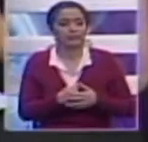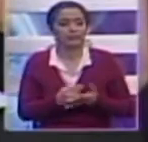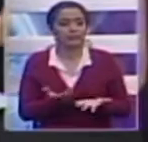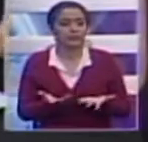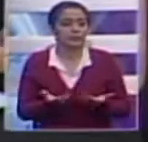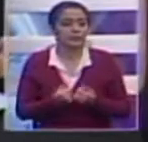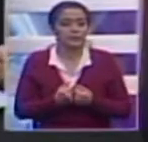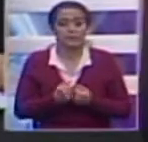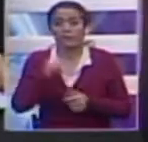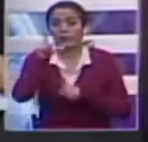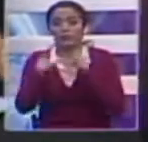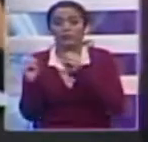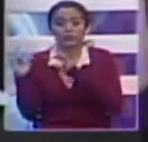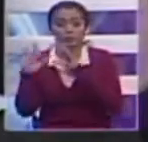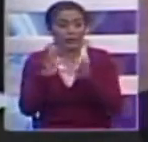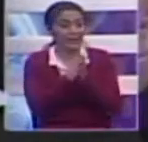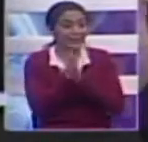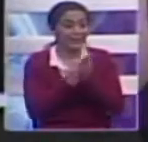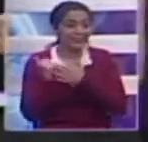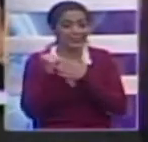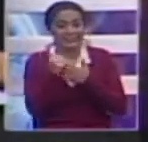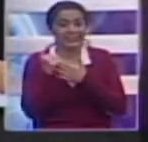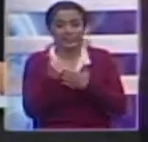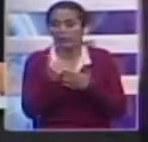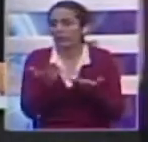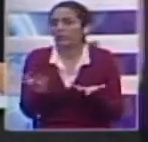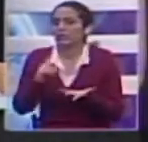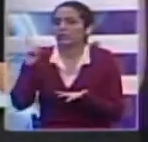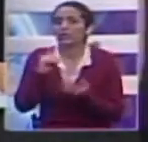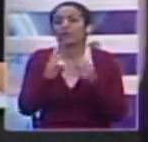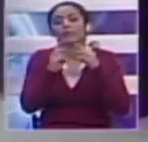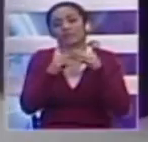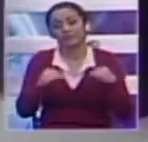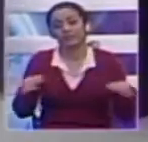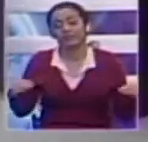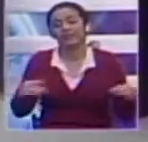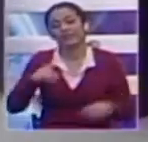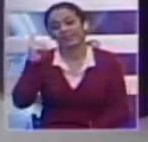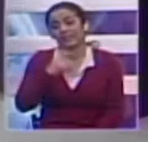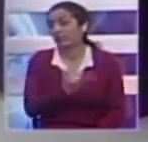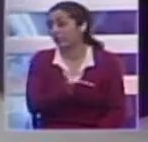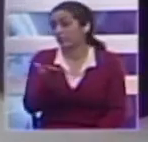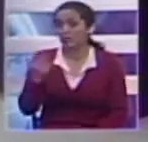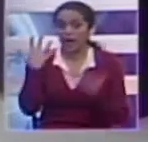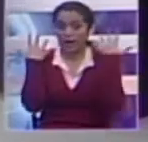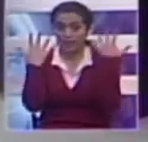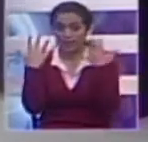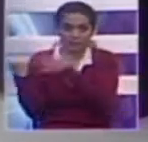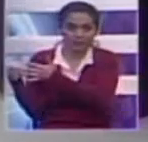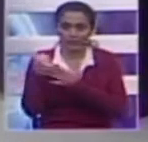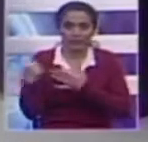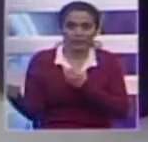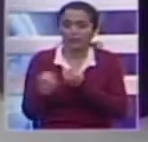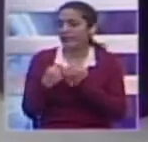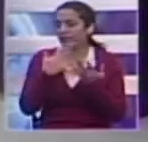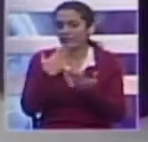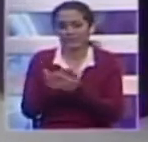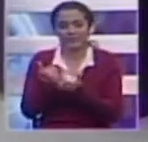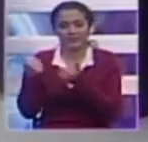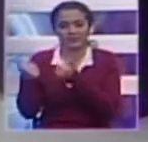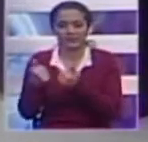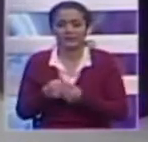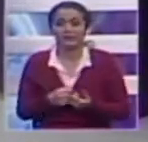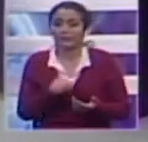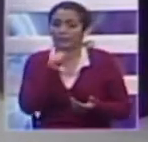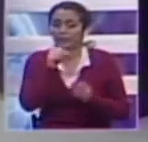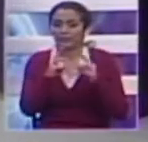ayudar, pero lógicamente para crear una casita se necesita esa materia prima. Bueno, las manos ya están en todo caso, que también es muy importante, sí, ¿no? Sí, sí. ¿Ustedes tienen un valor en la